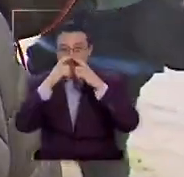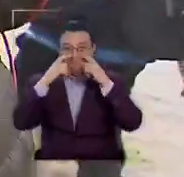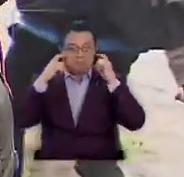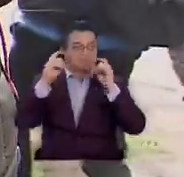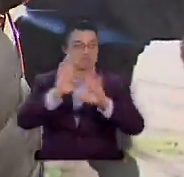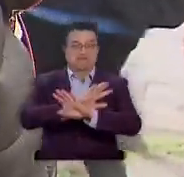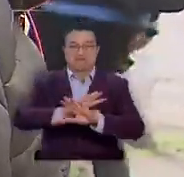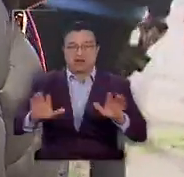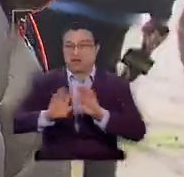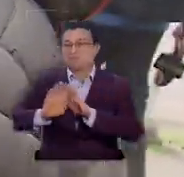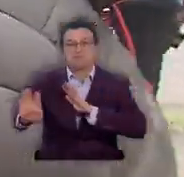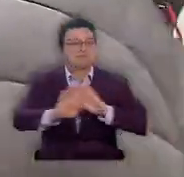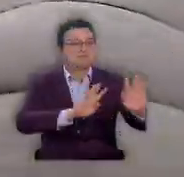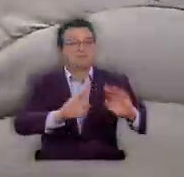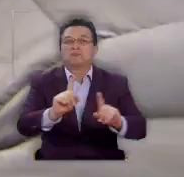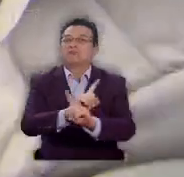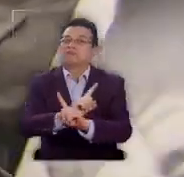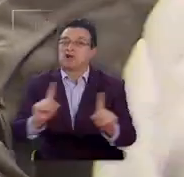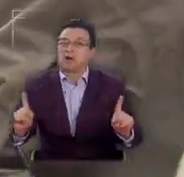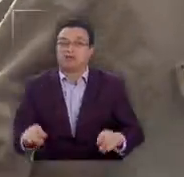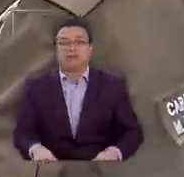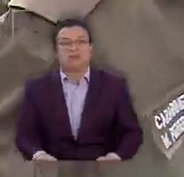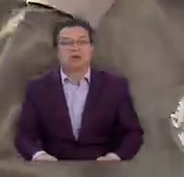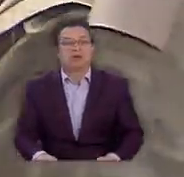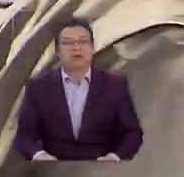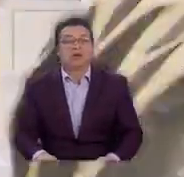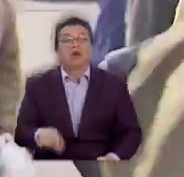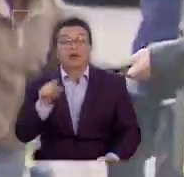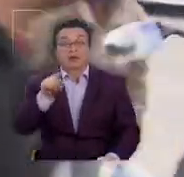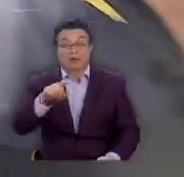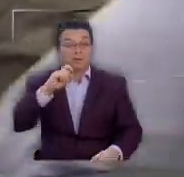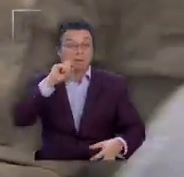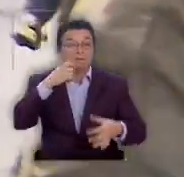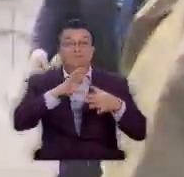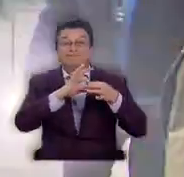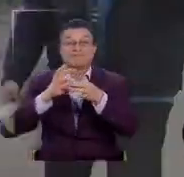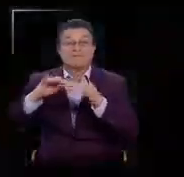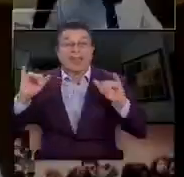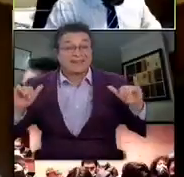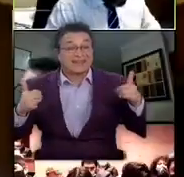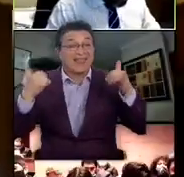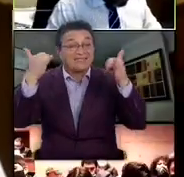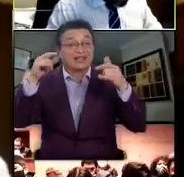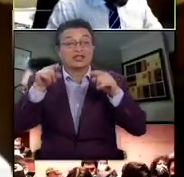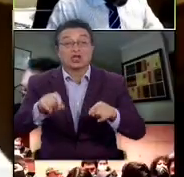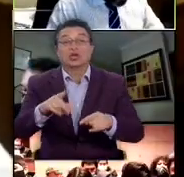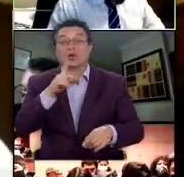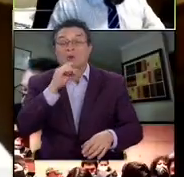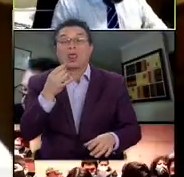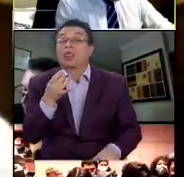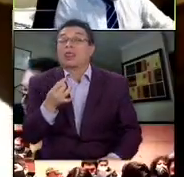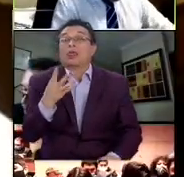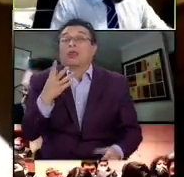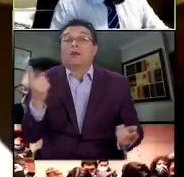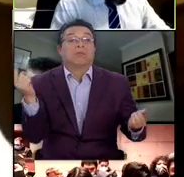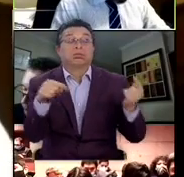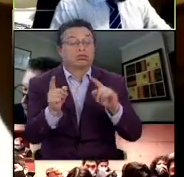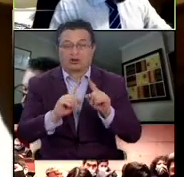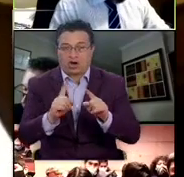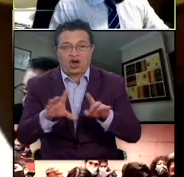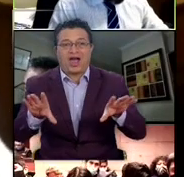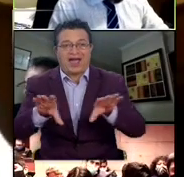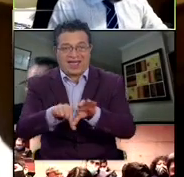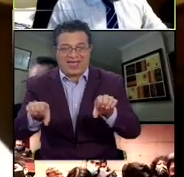mascarillas, ni mantenían la distancia social. Que no se trataba de una celebración que hubiera surgido en forma espontánea, sino que es